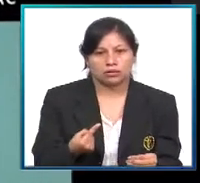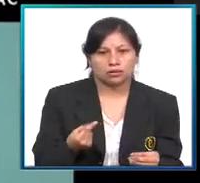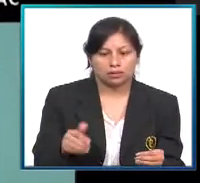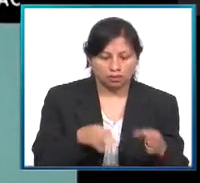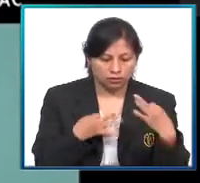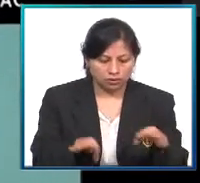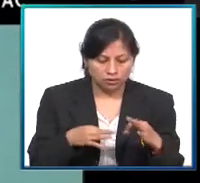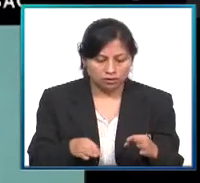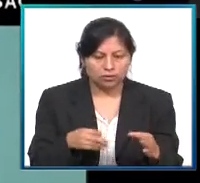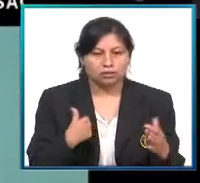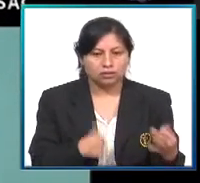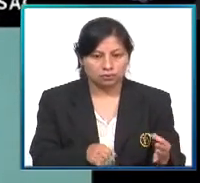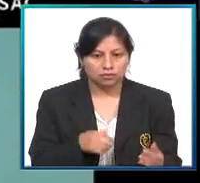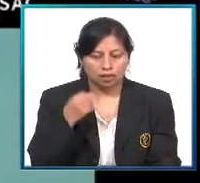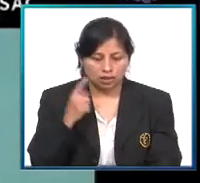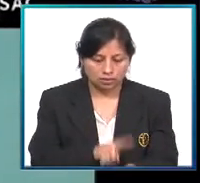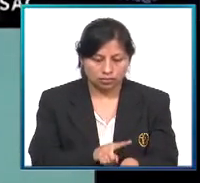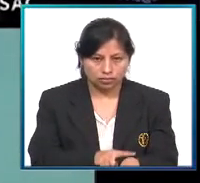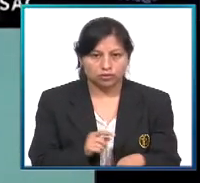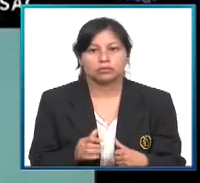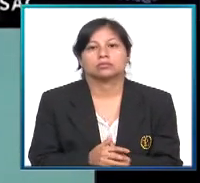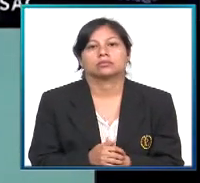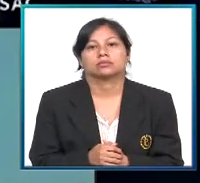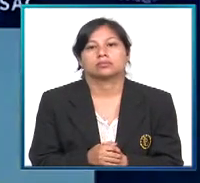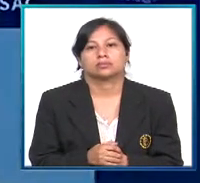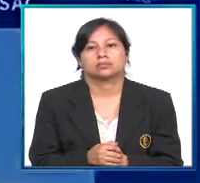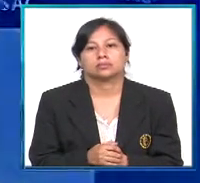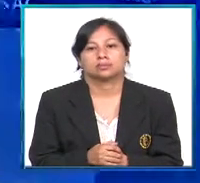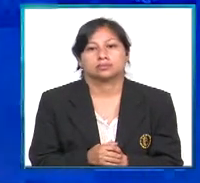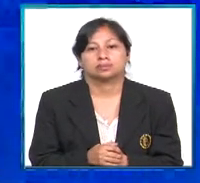papelería acreditada a tiempo.